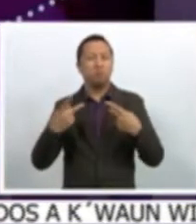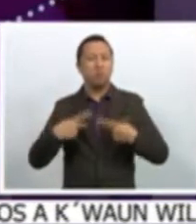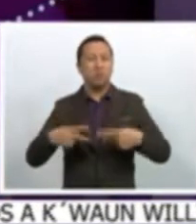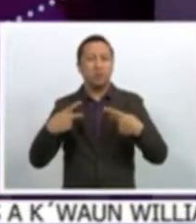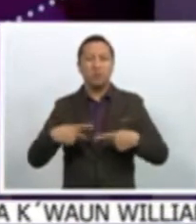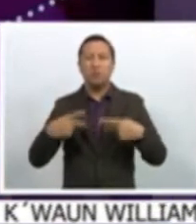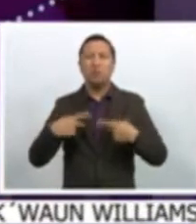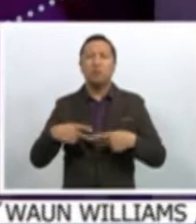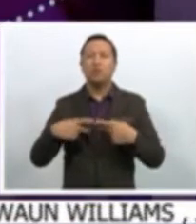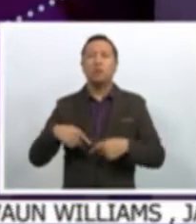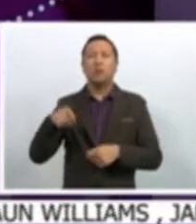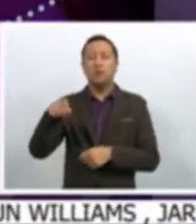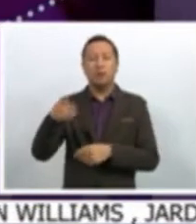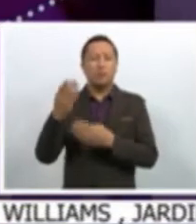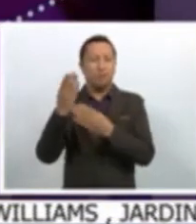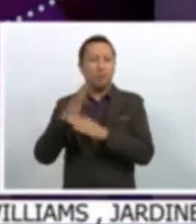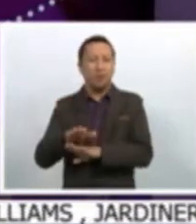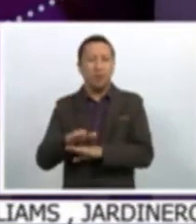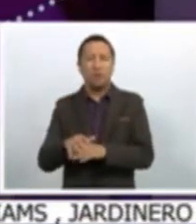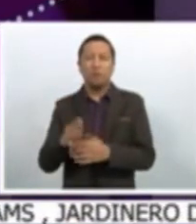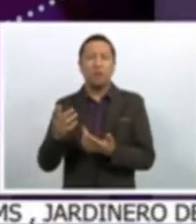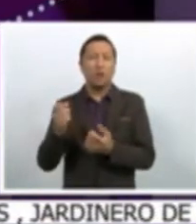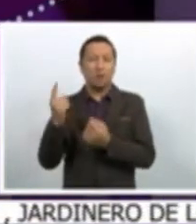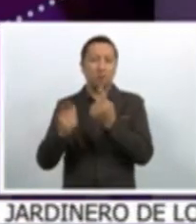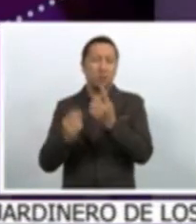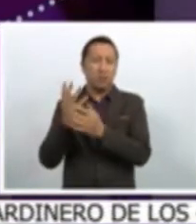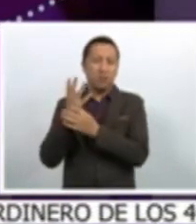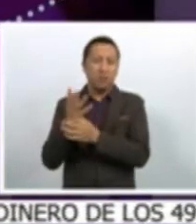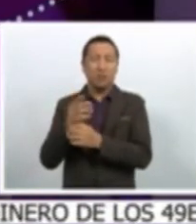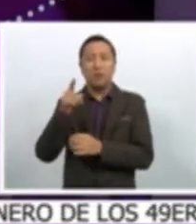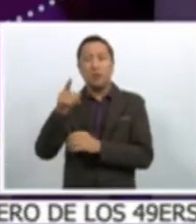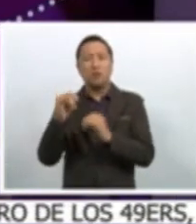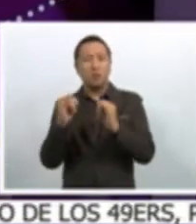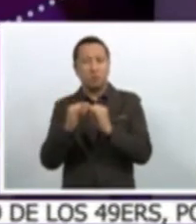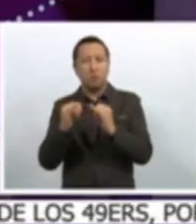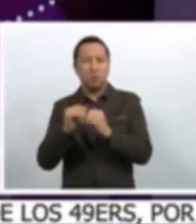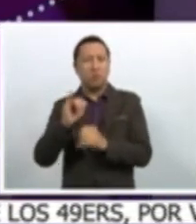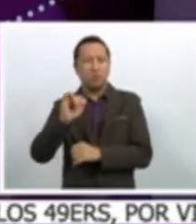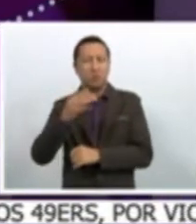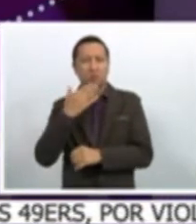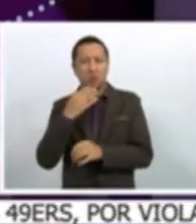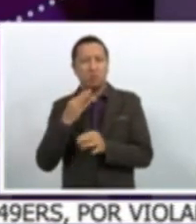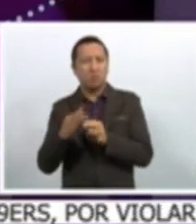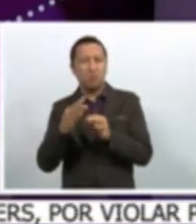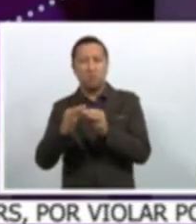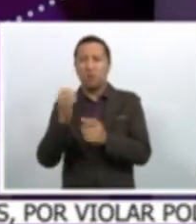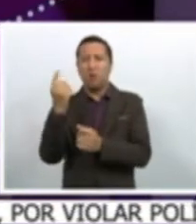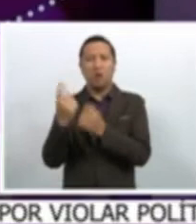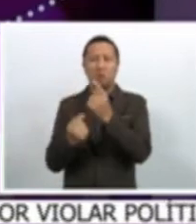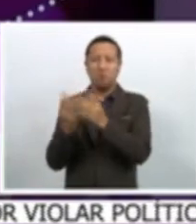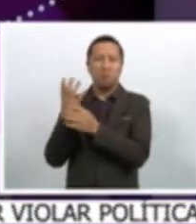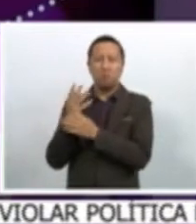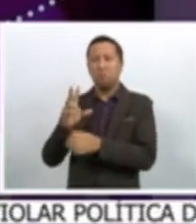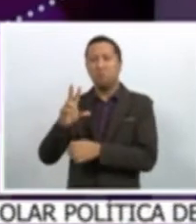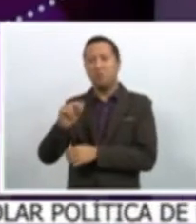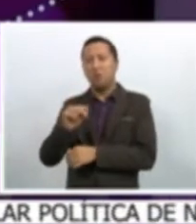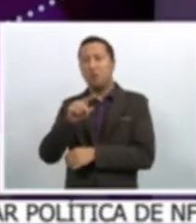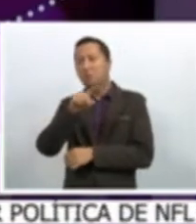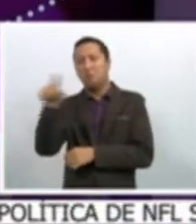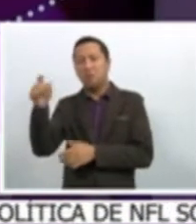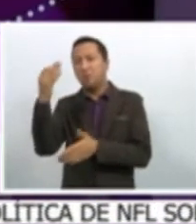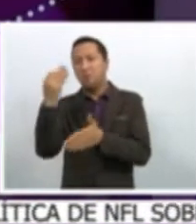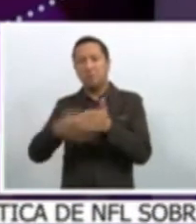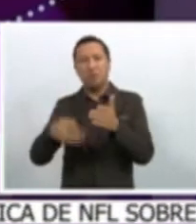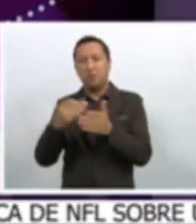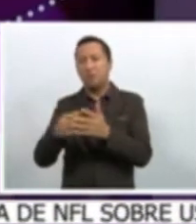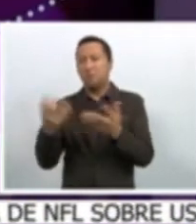sanitarias en las sucursales bancarias. Mientras unos señalan que las instituciones sí cumplen con los protocolos sanitarios, otros aseguran que no se respeta ni la